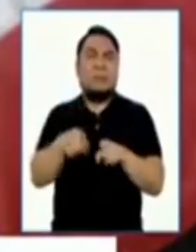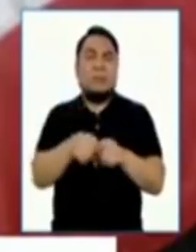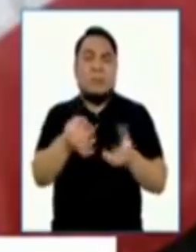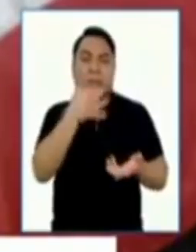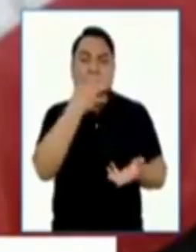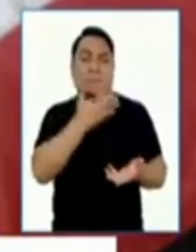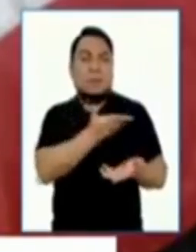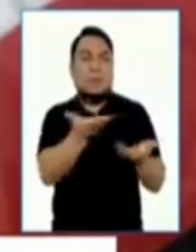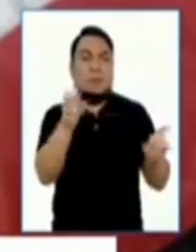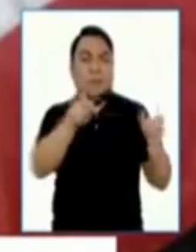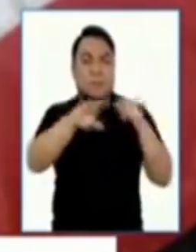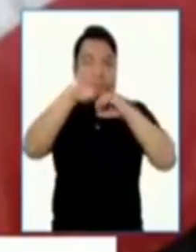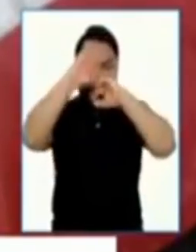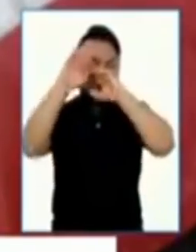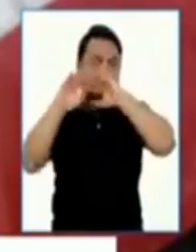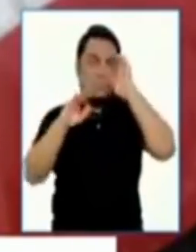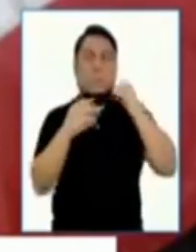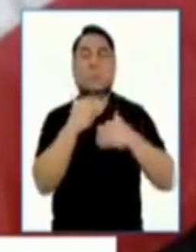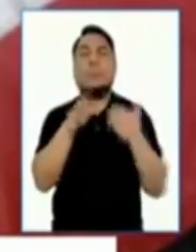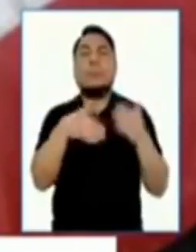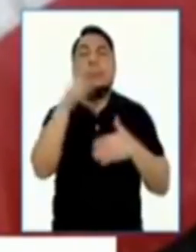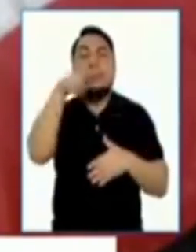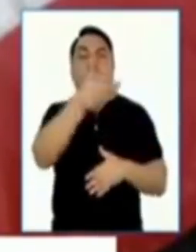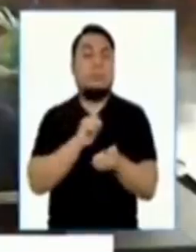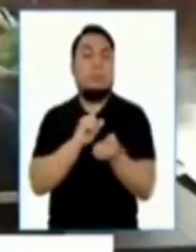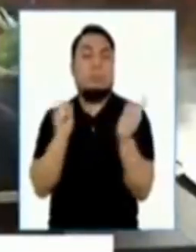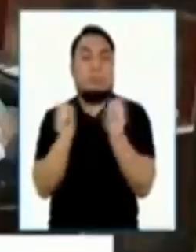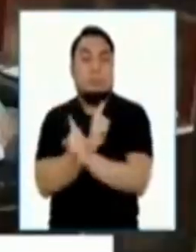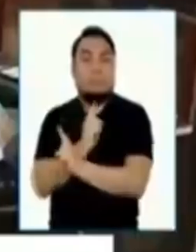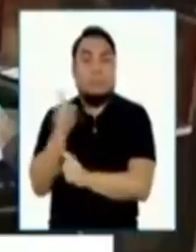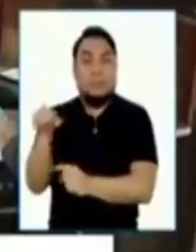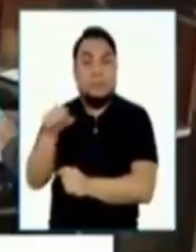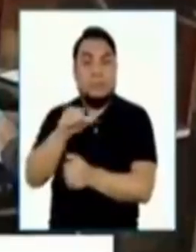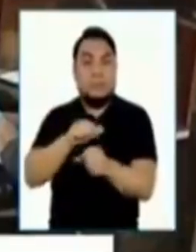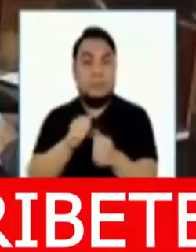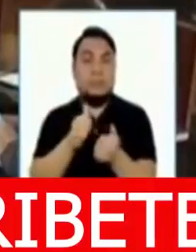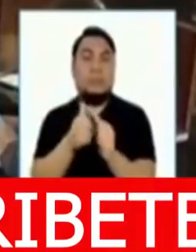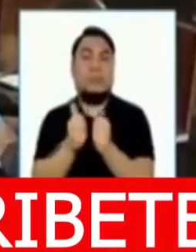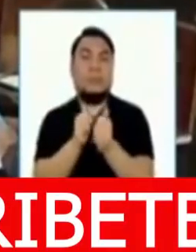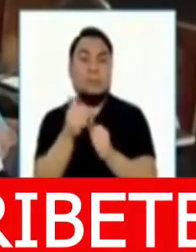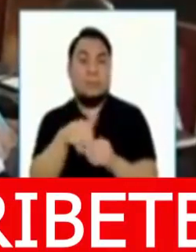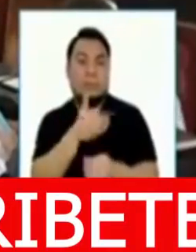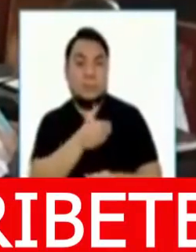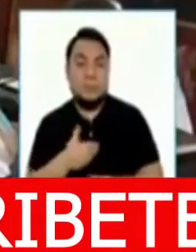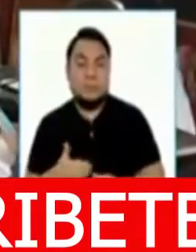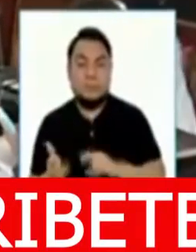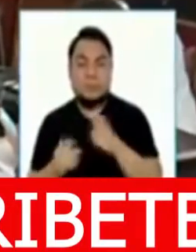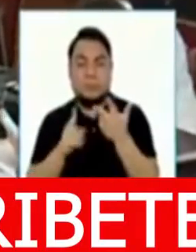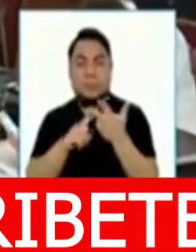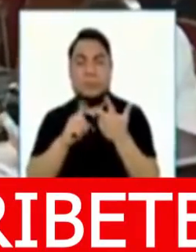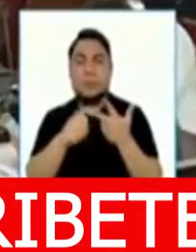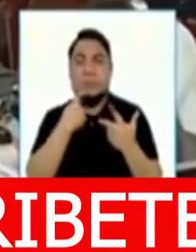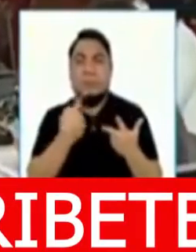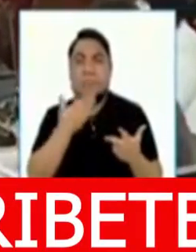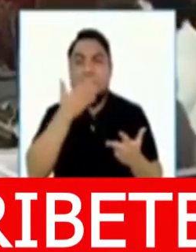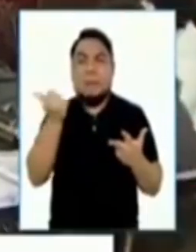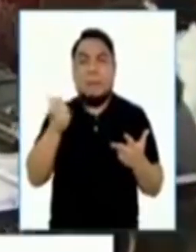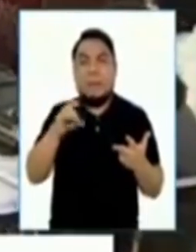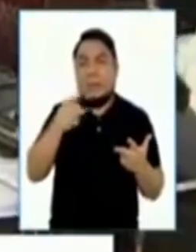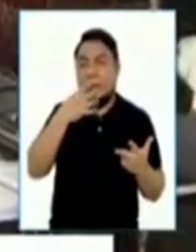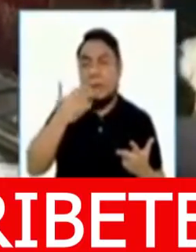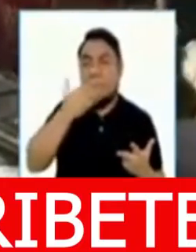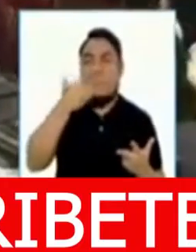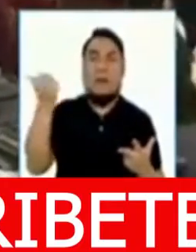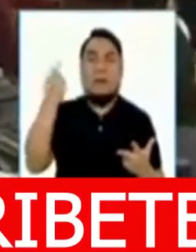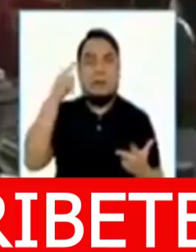a los pacientes que lo requieran espero que esta información haya sido útil para ti si es que ha sido así